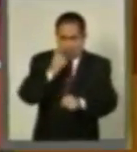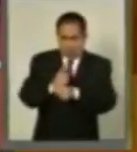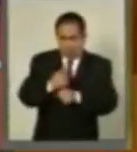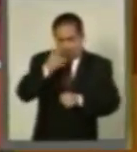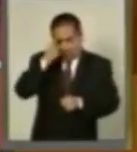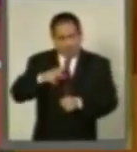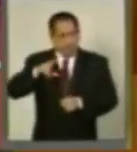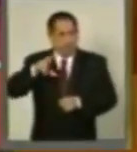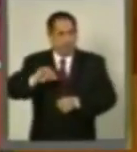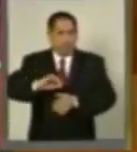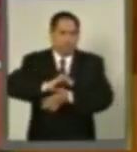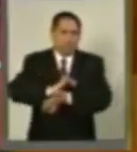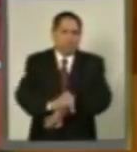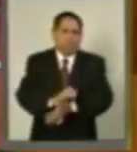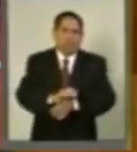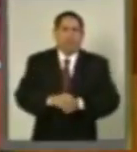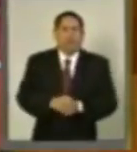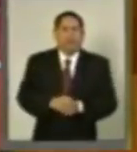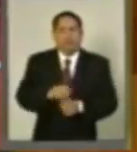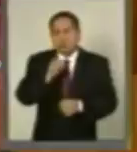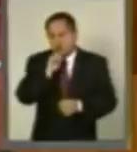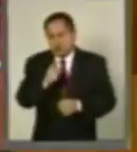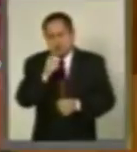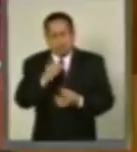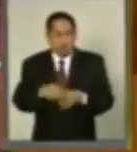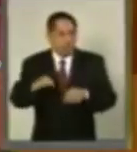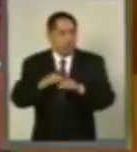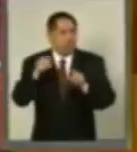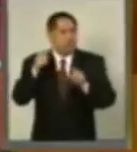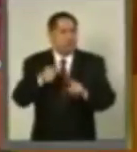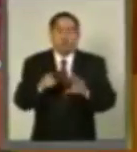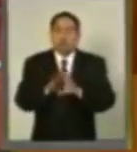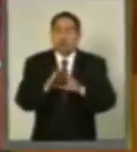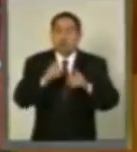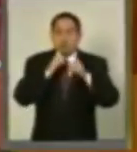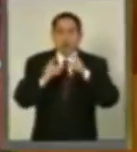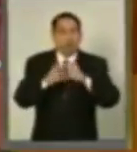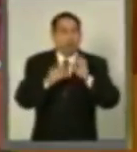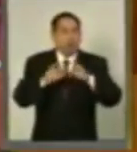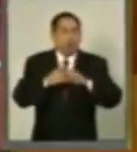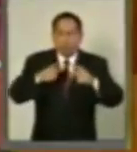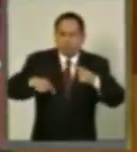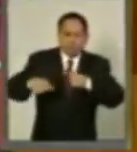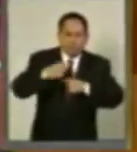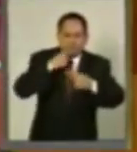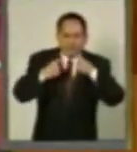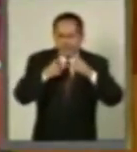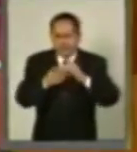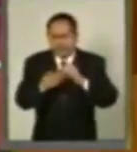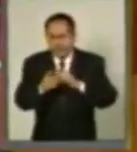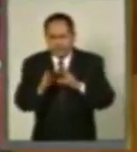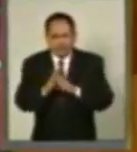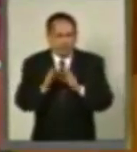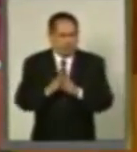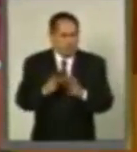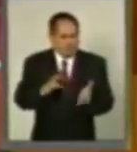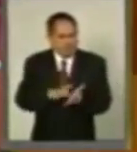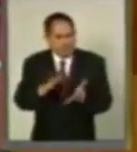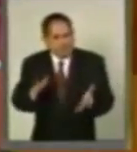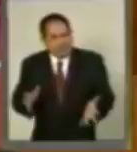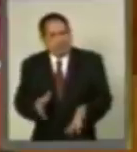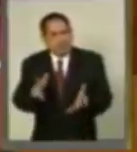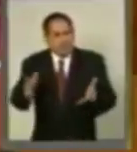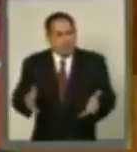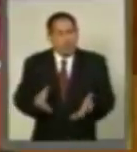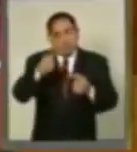No Discriminación, y en particular en el ámbito de su competencia se impulsó el Programa